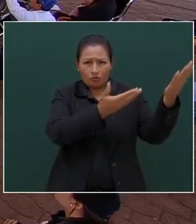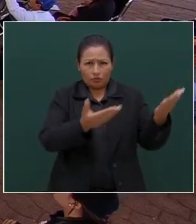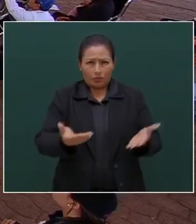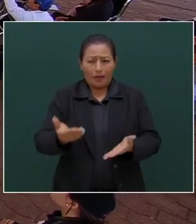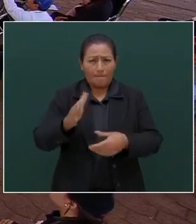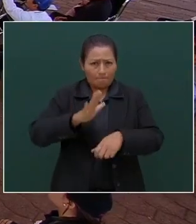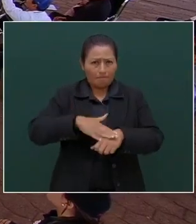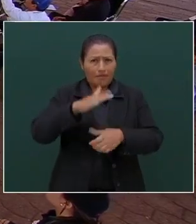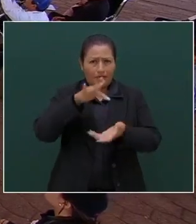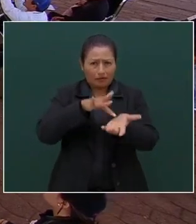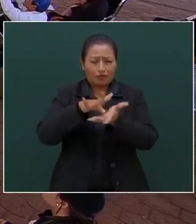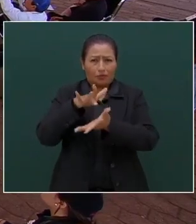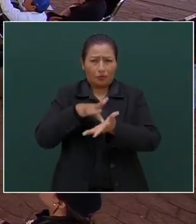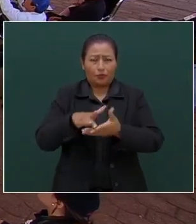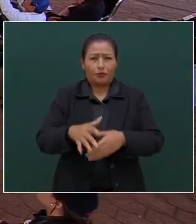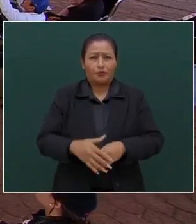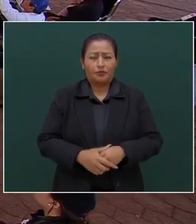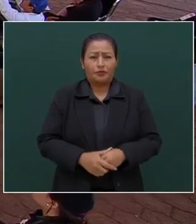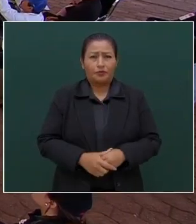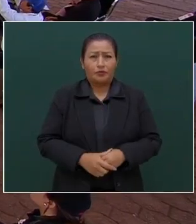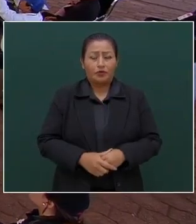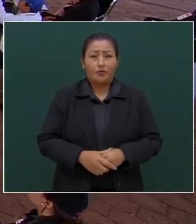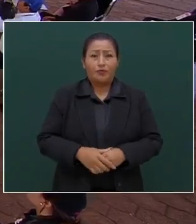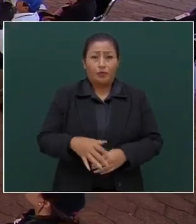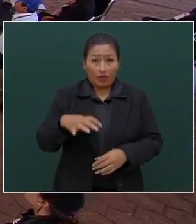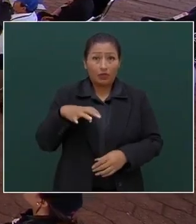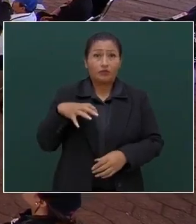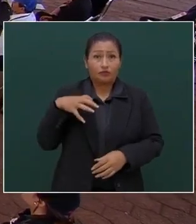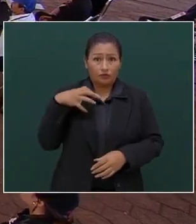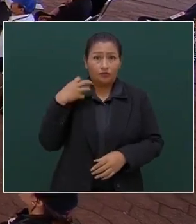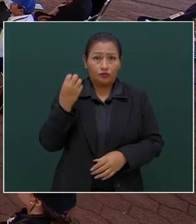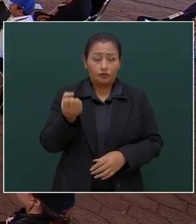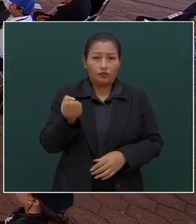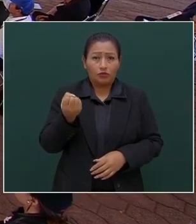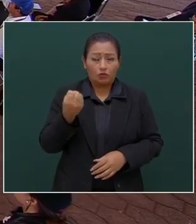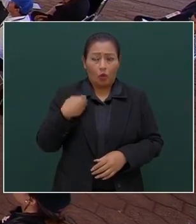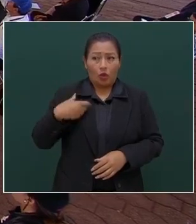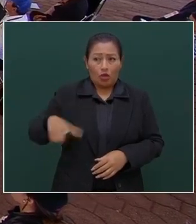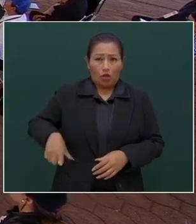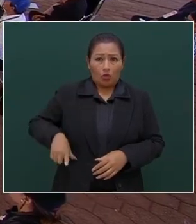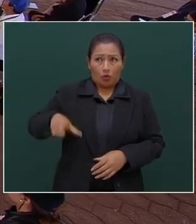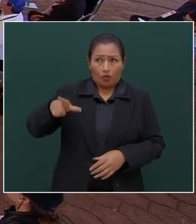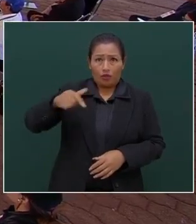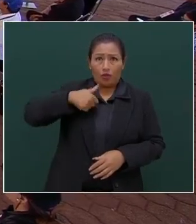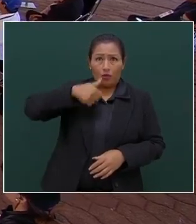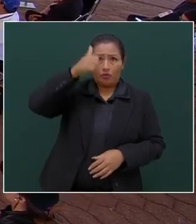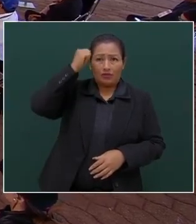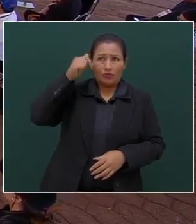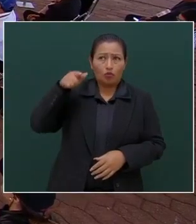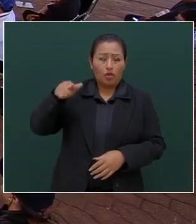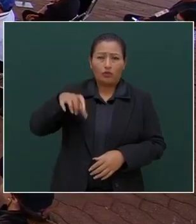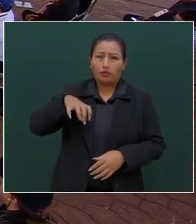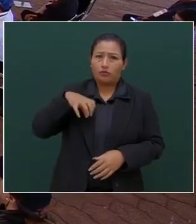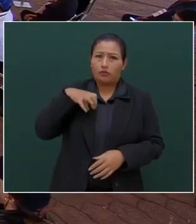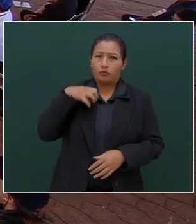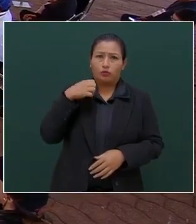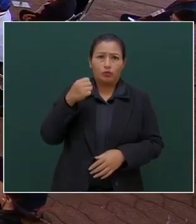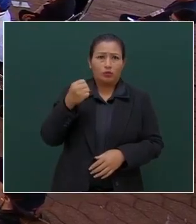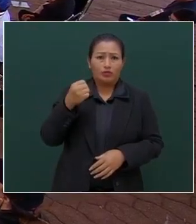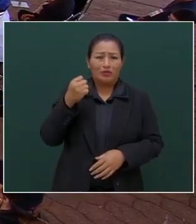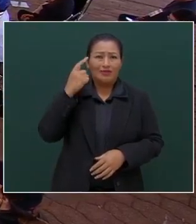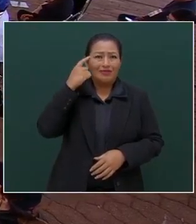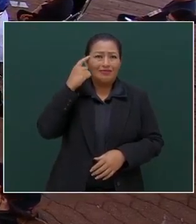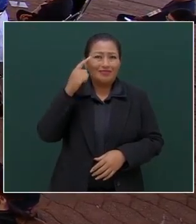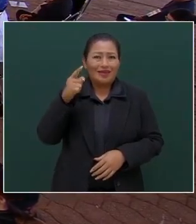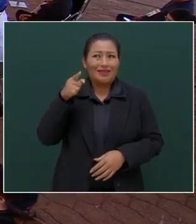a llegar más elementos. Ha hecho un esfuerzo el gobernador muy importante. El que se